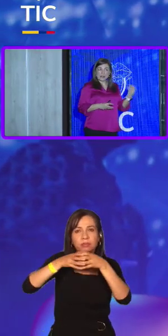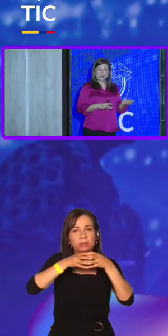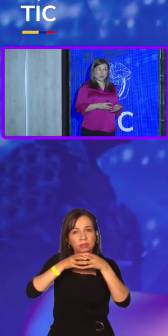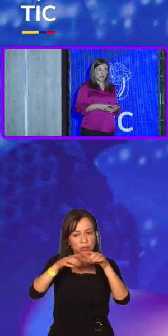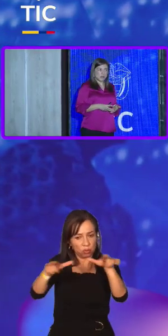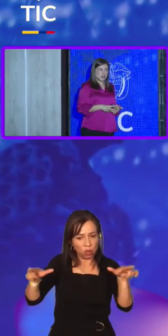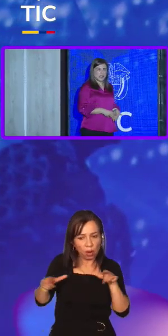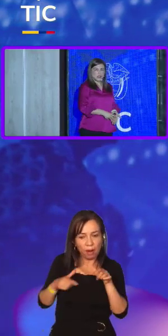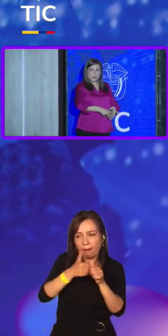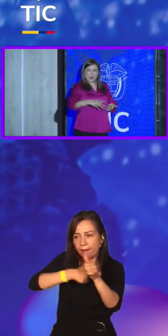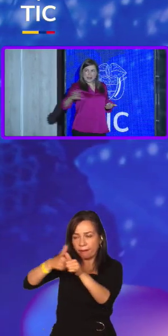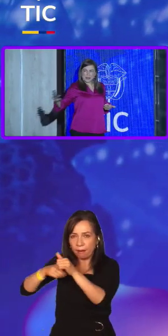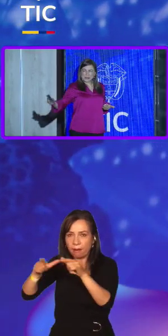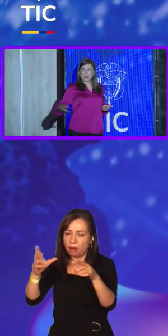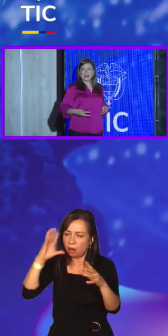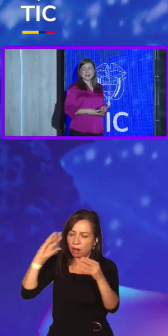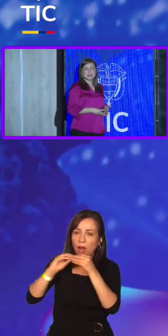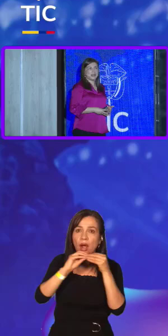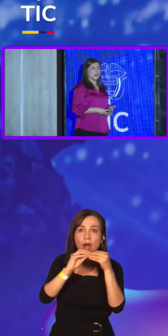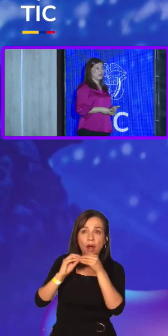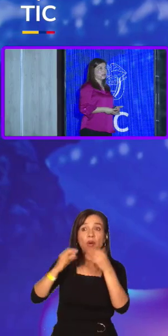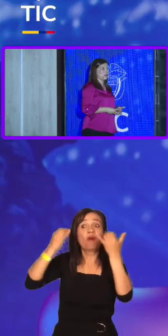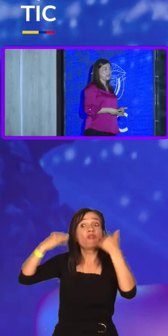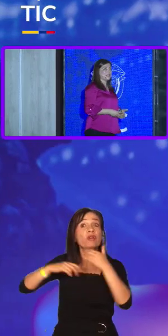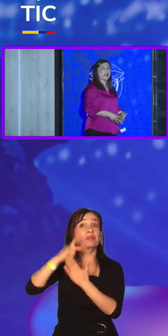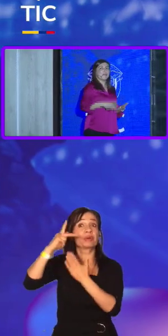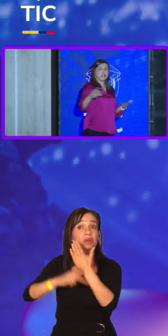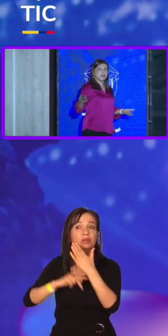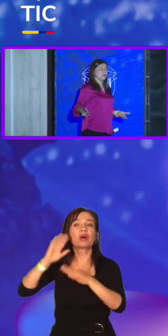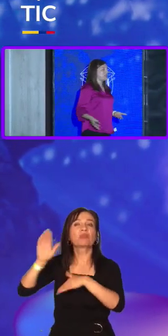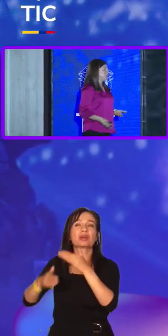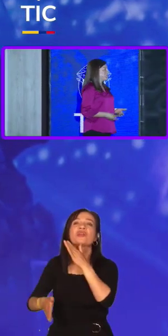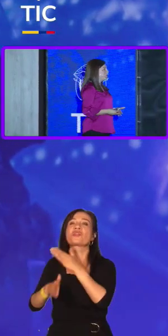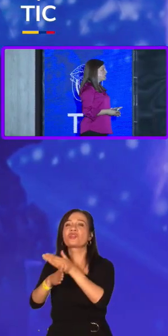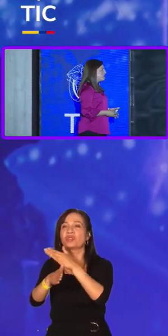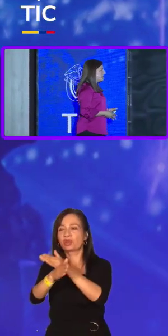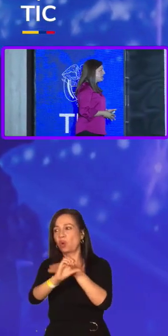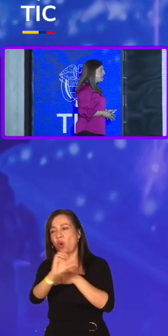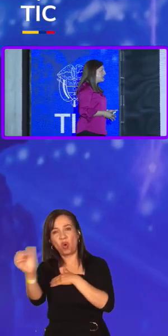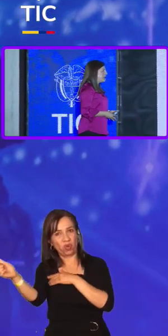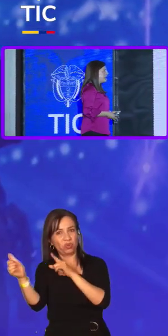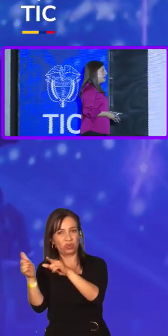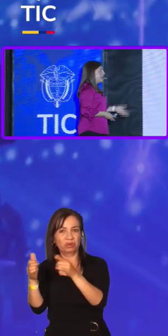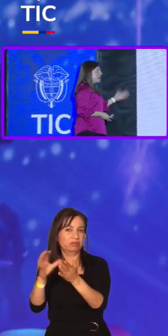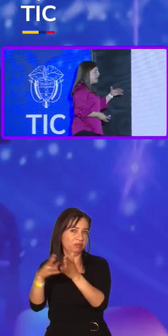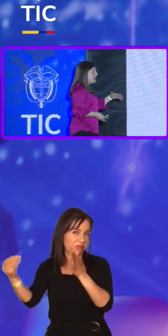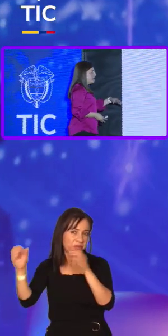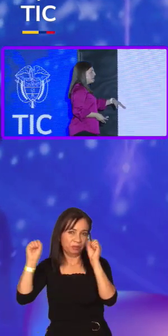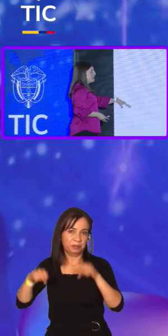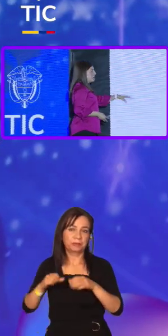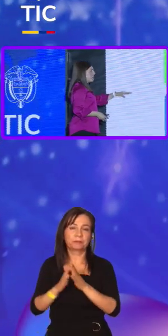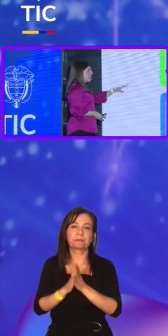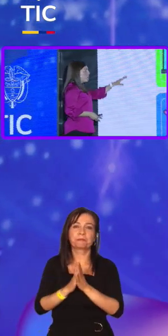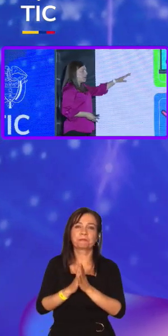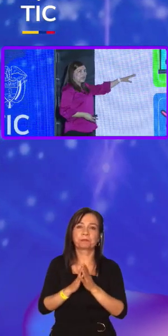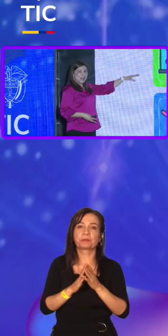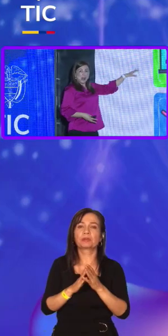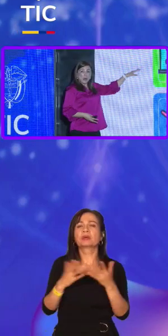lugar para que una vez concluido el proyecto puedan continuar todo este camino hacia un destino turístico inteligente,